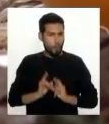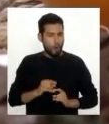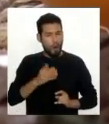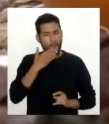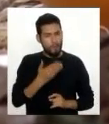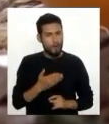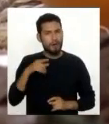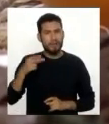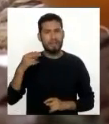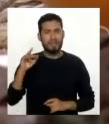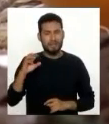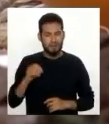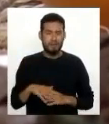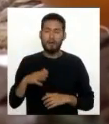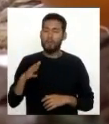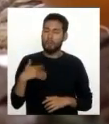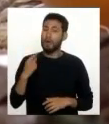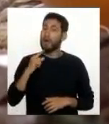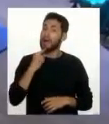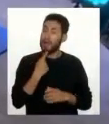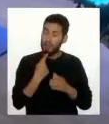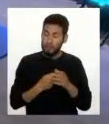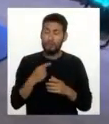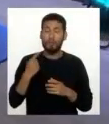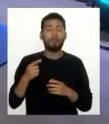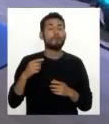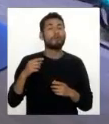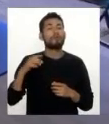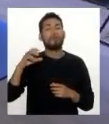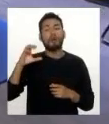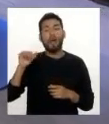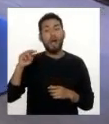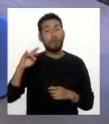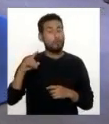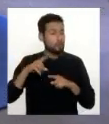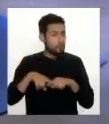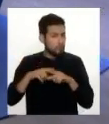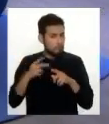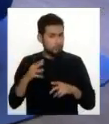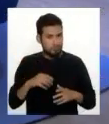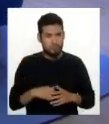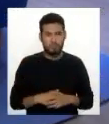ponerle una limonada. Un juguito de camu camu, dependiendo, ¿no?